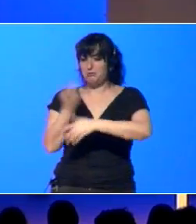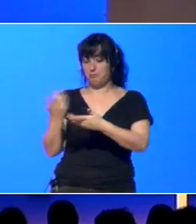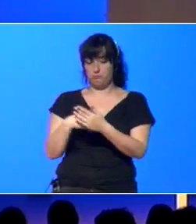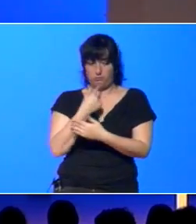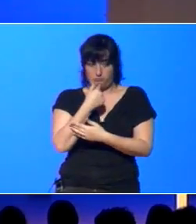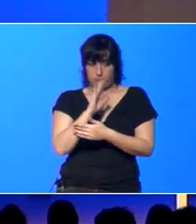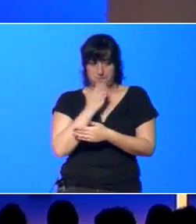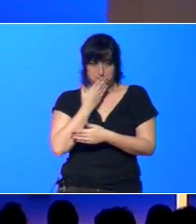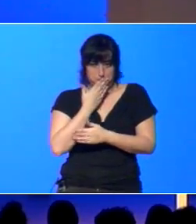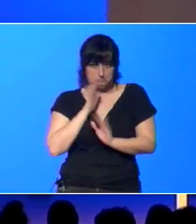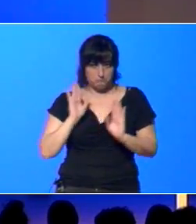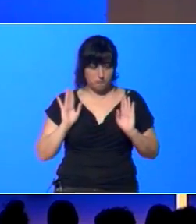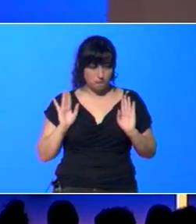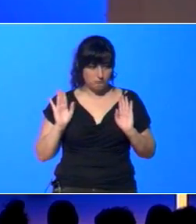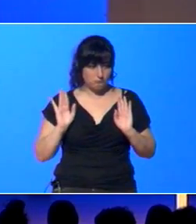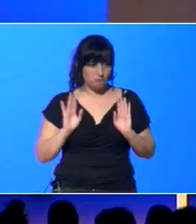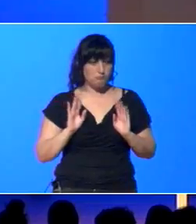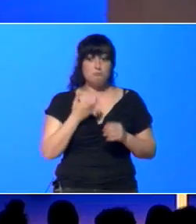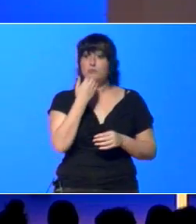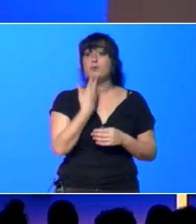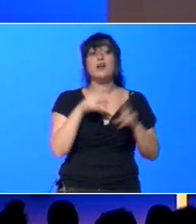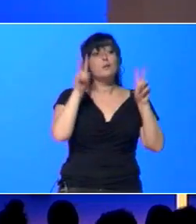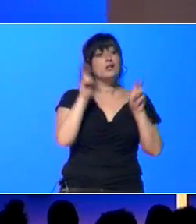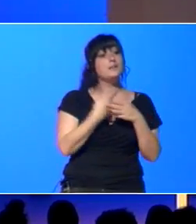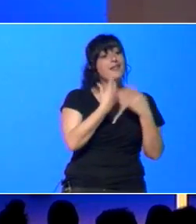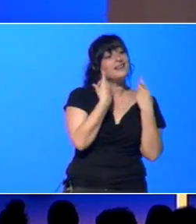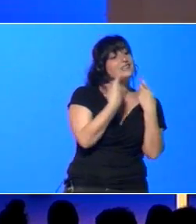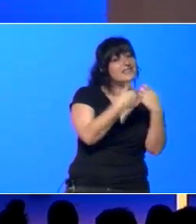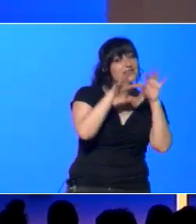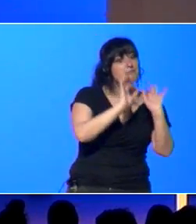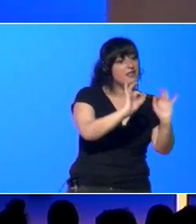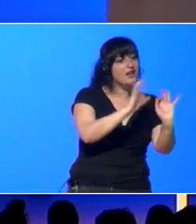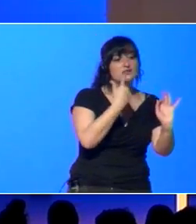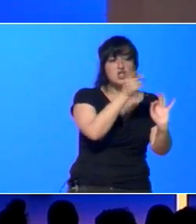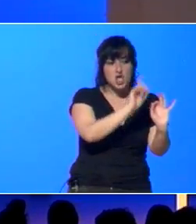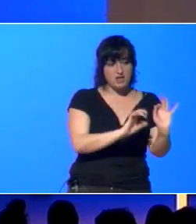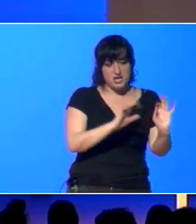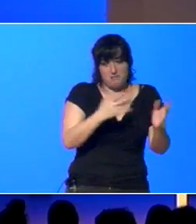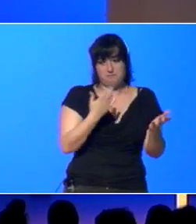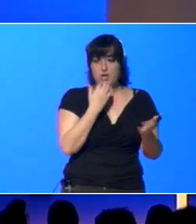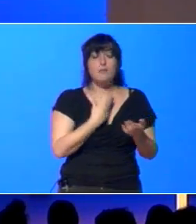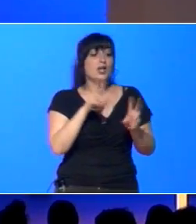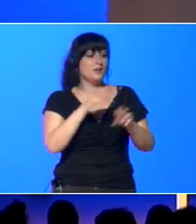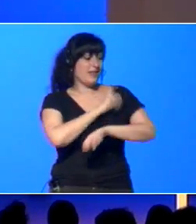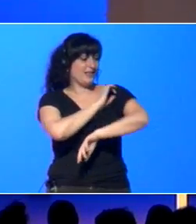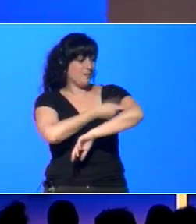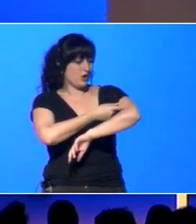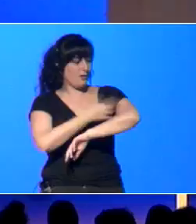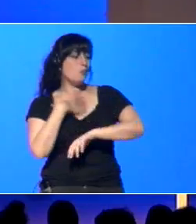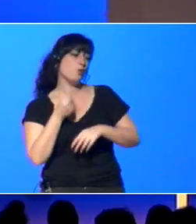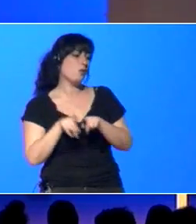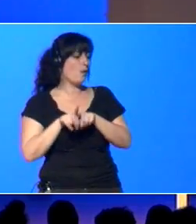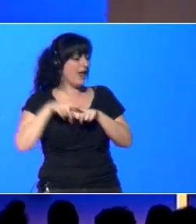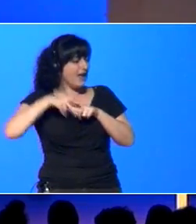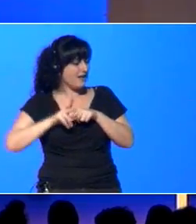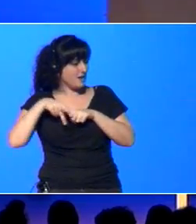desde la perspectiva de las necesidades educativas especiales hablaba nada de que la educación física podía ser una herramienta, ¿no? Nosotros nos encontramos, oh,